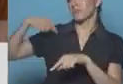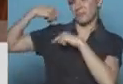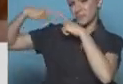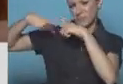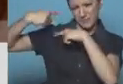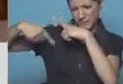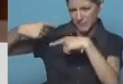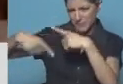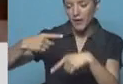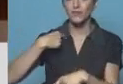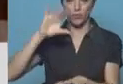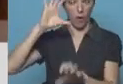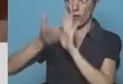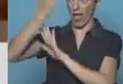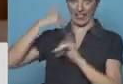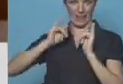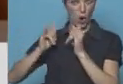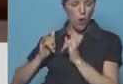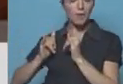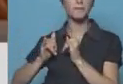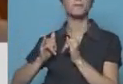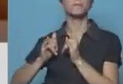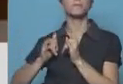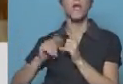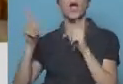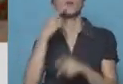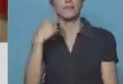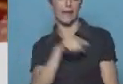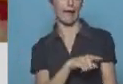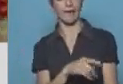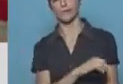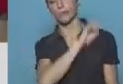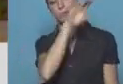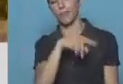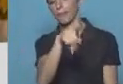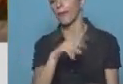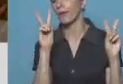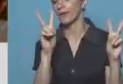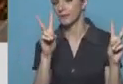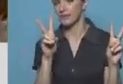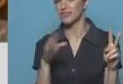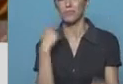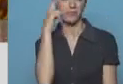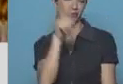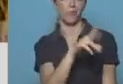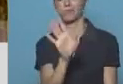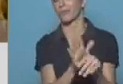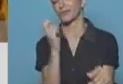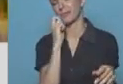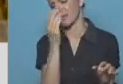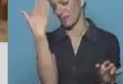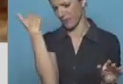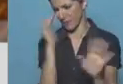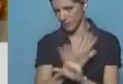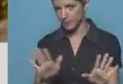en la cual, yo me acuerdo cuando éramos jóvenes, nos decían, estos son recién llegados, son peronistas, que esto y que lo otro, esas cosas me parecen de viejo, de antiguo. Me parece